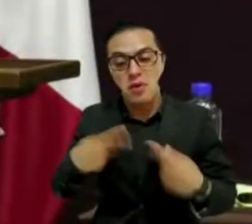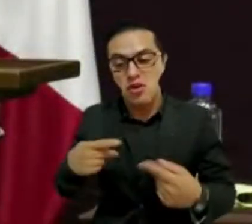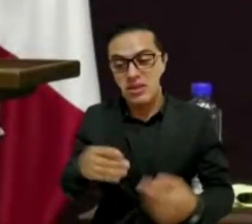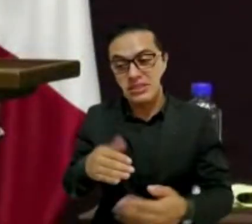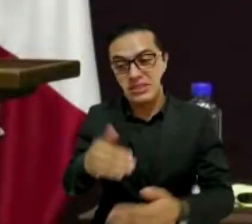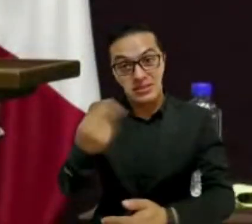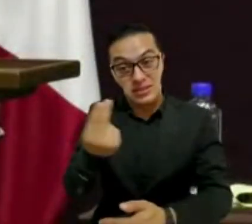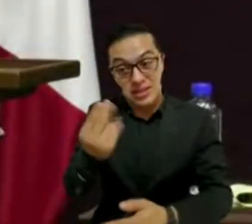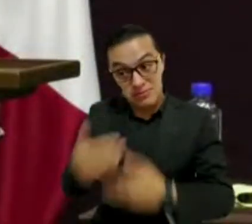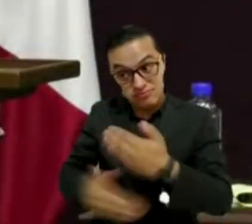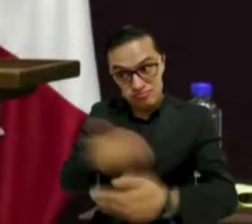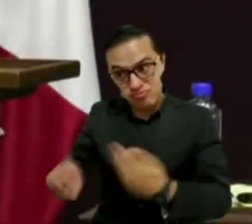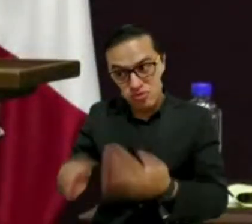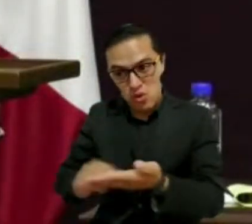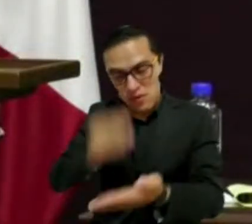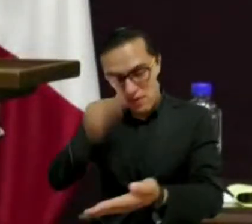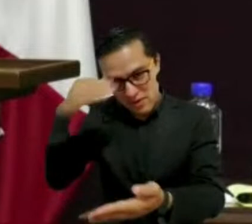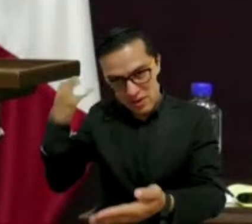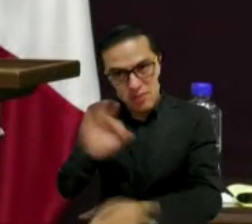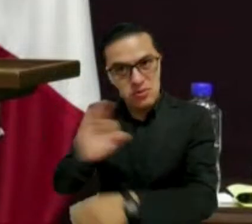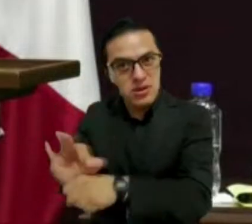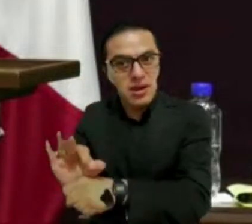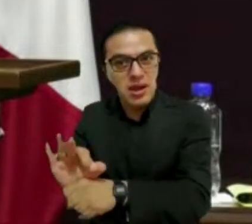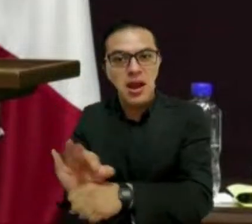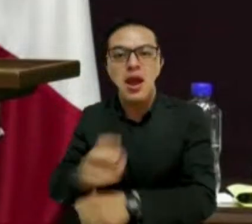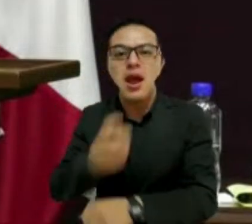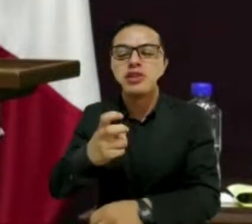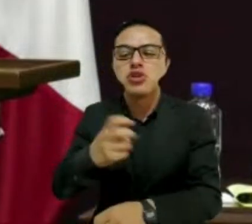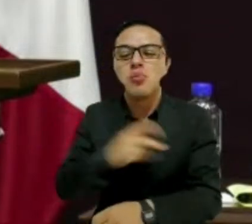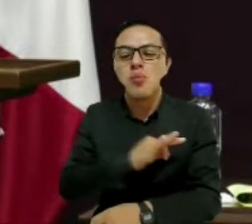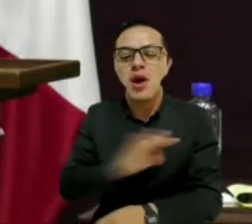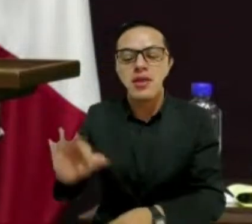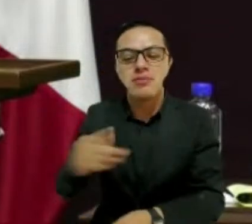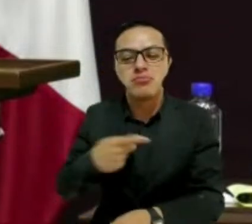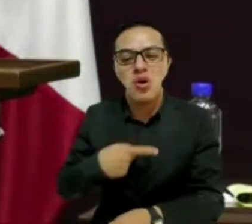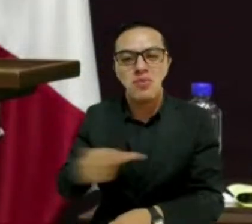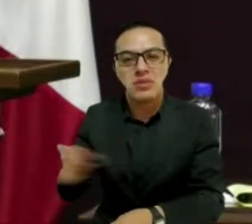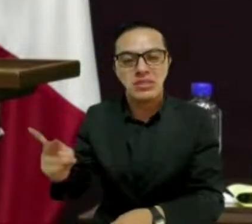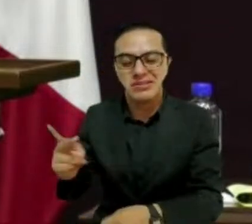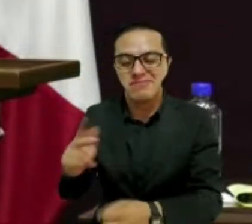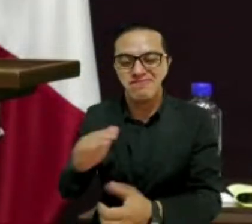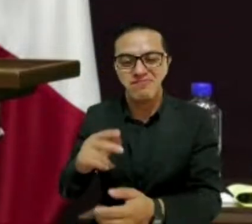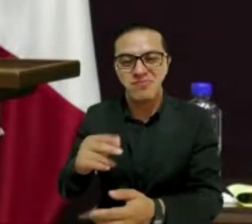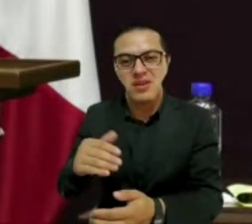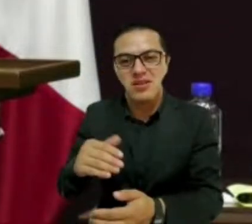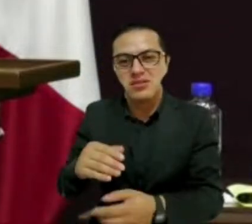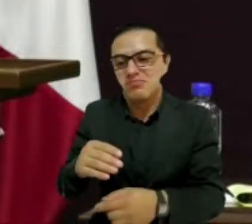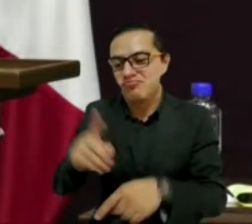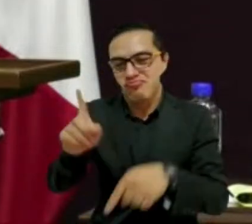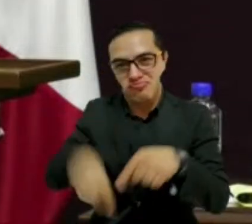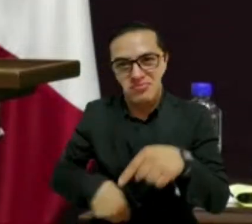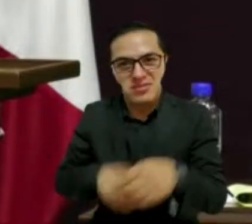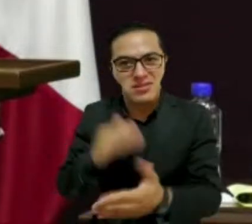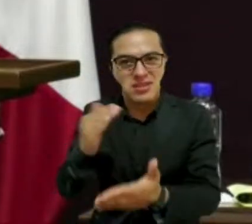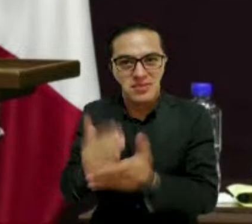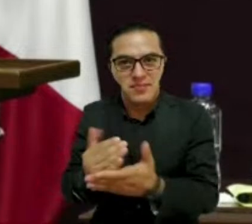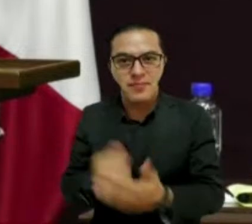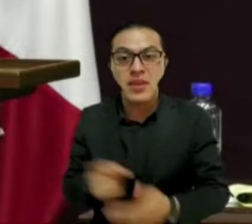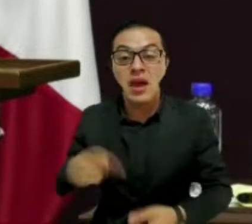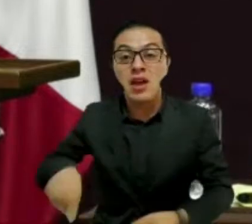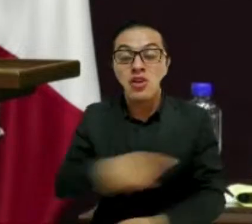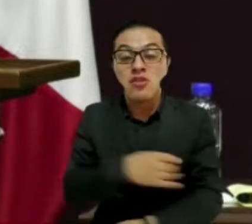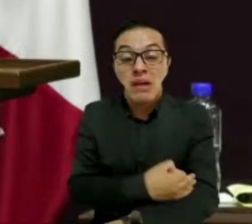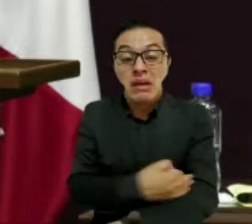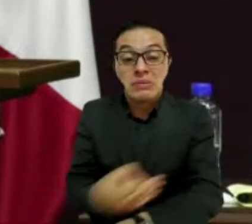de pobreza. Un ciclo de pobreza, si las víctimas y sus familias se ven obligadas a destinar recursos limitados para pagar la reparación del